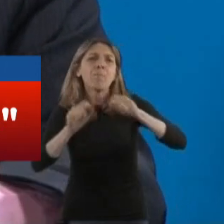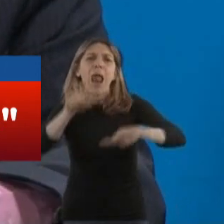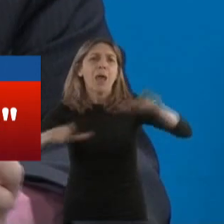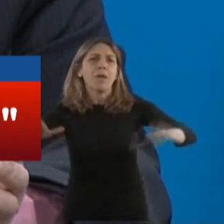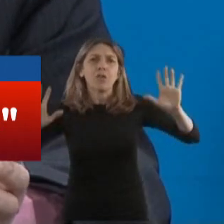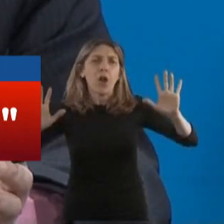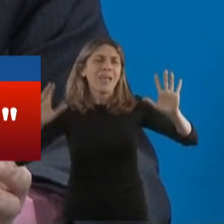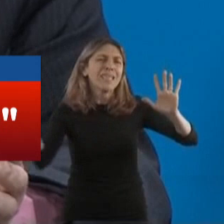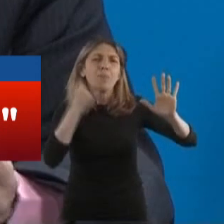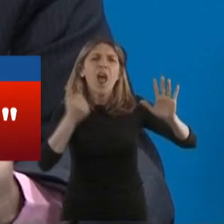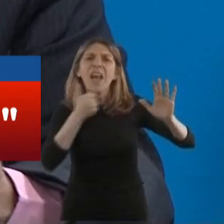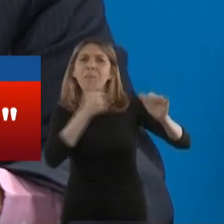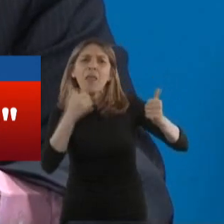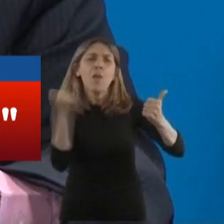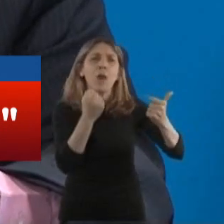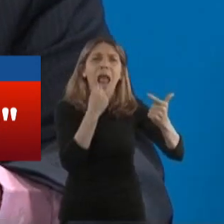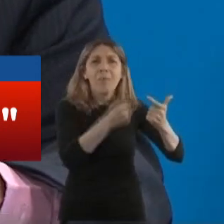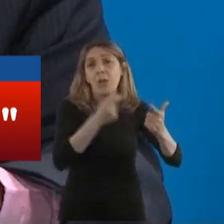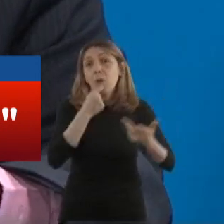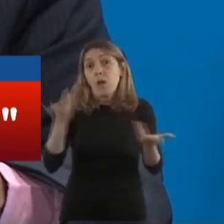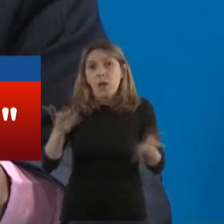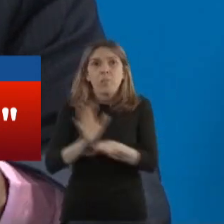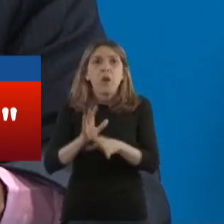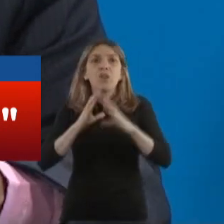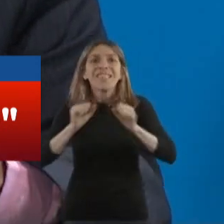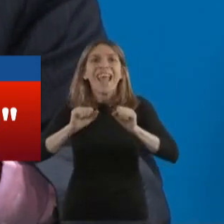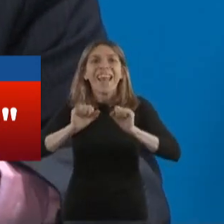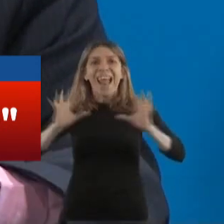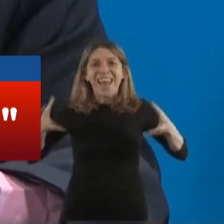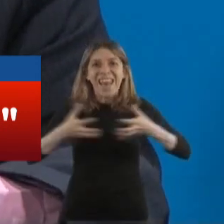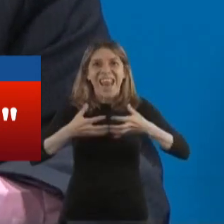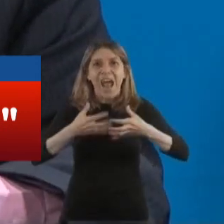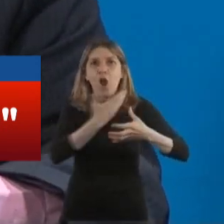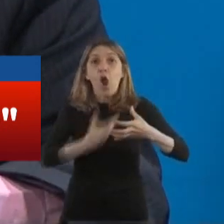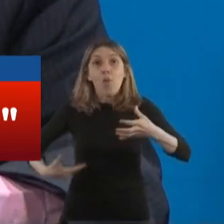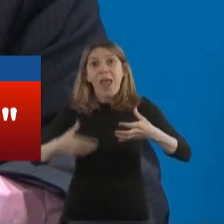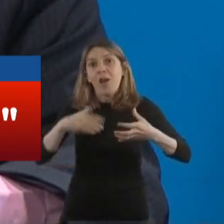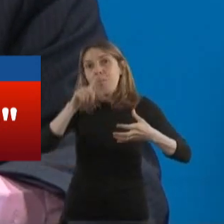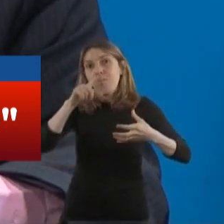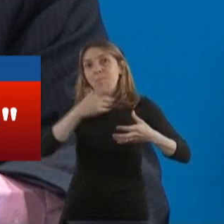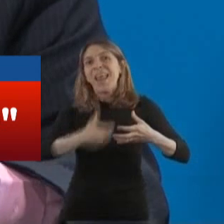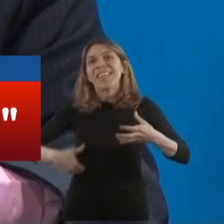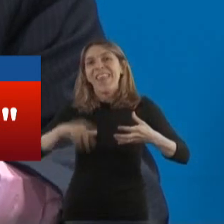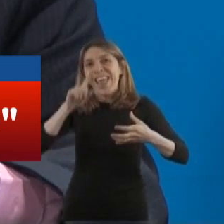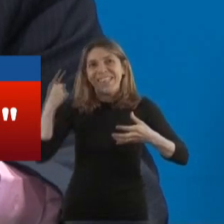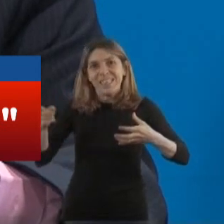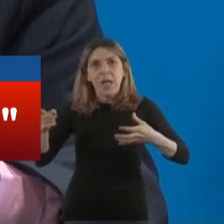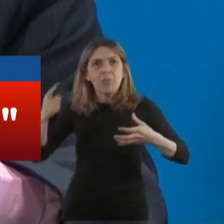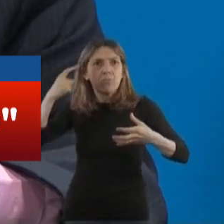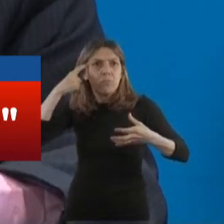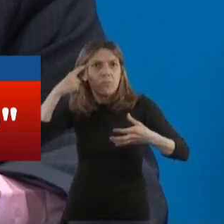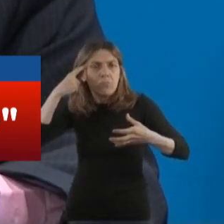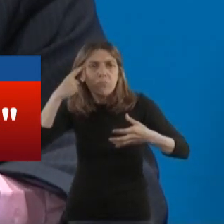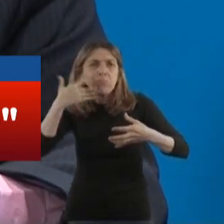la gente no elige, o por lo menos esta secretaría, este equipo, este gobierno, el presidente de la Nación, piensa que son